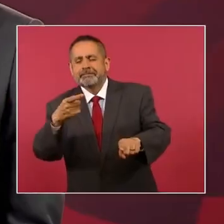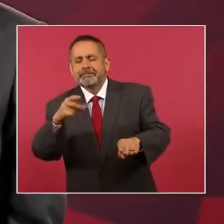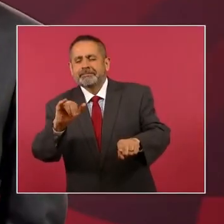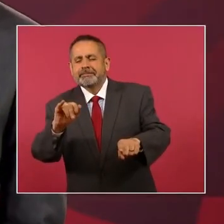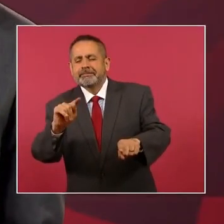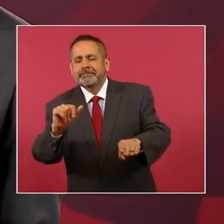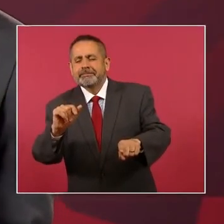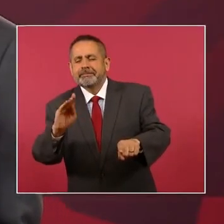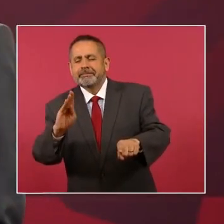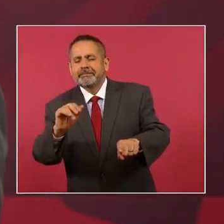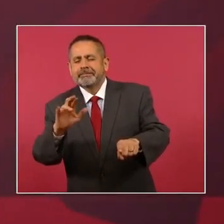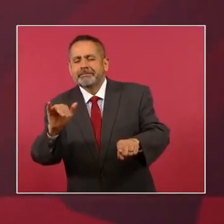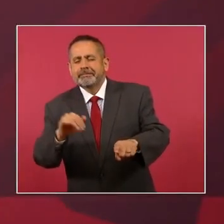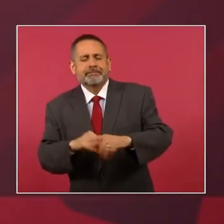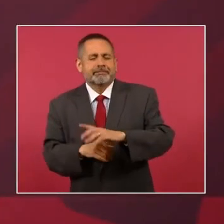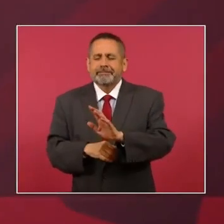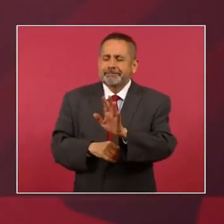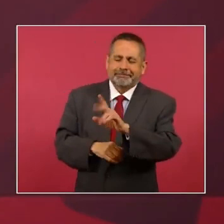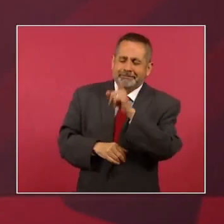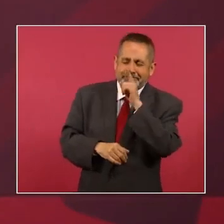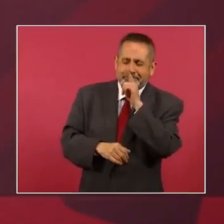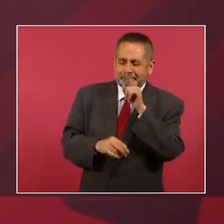No, no voy a decir.